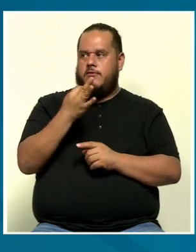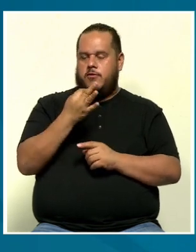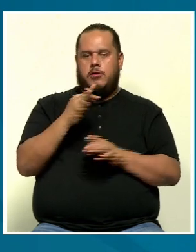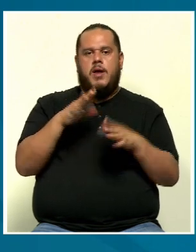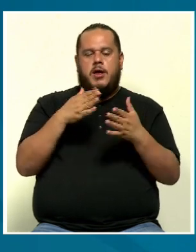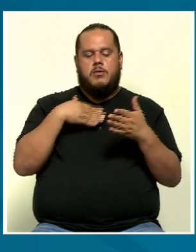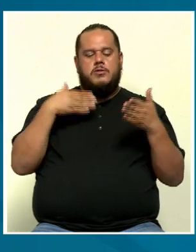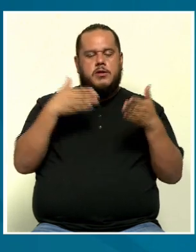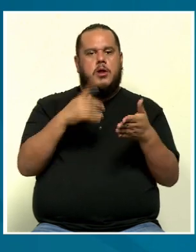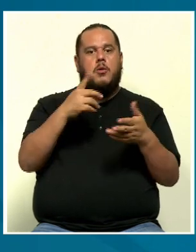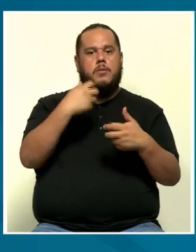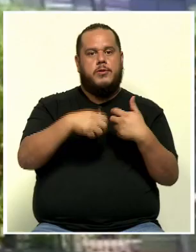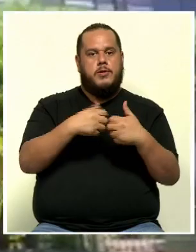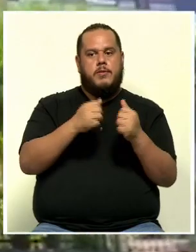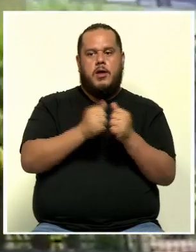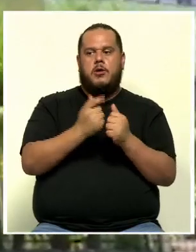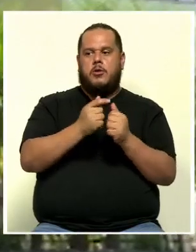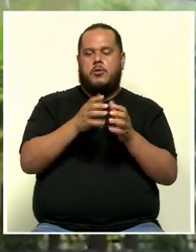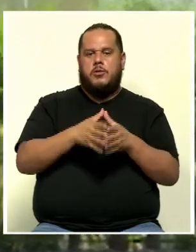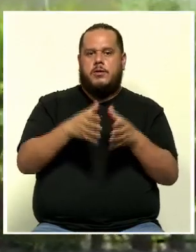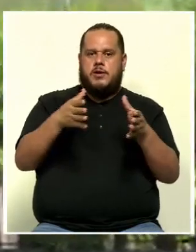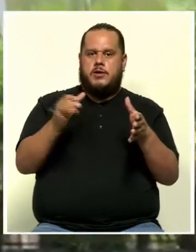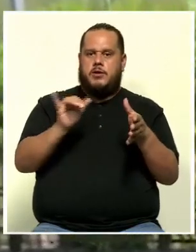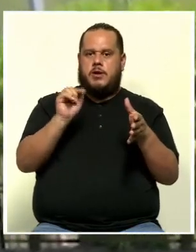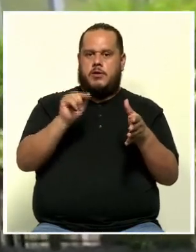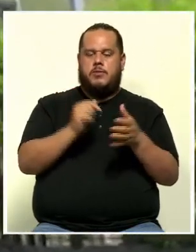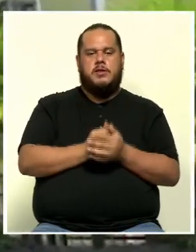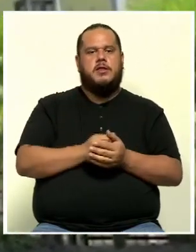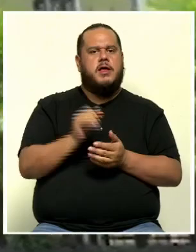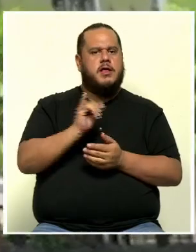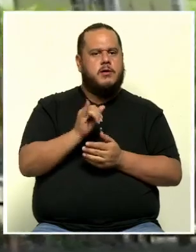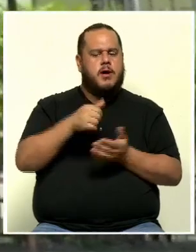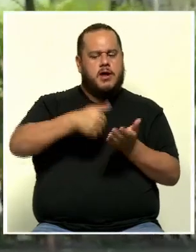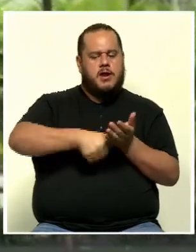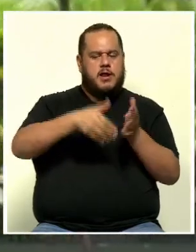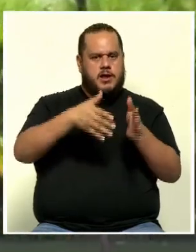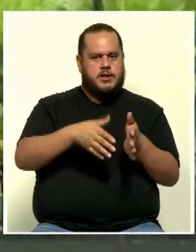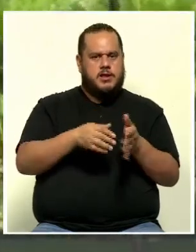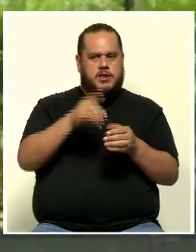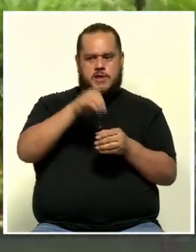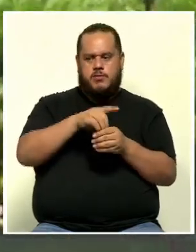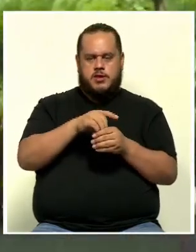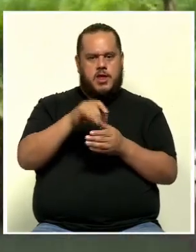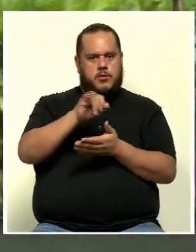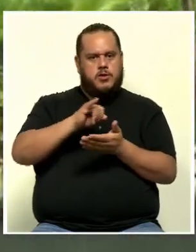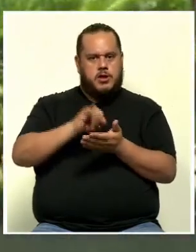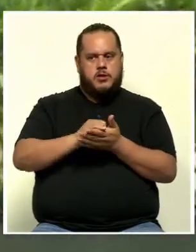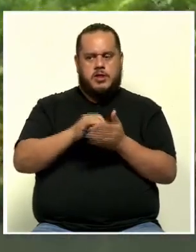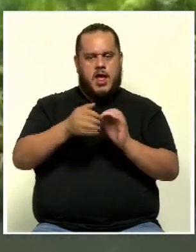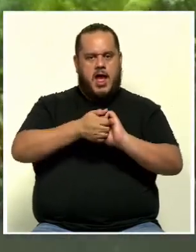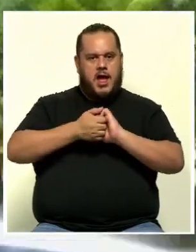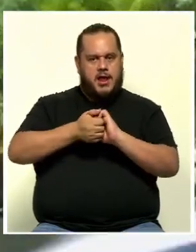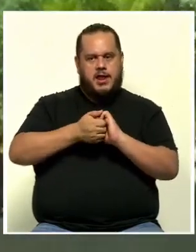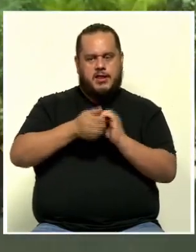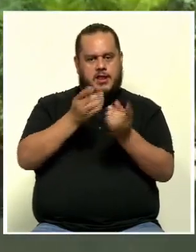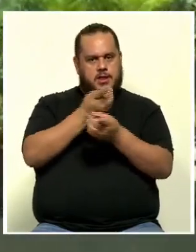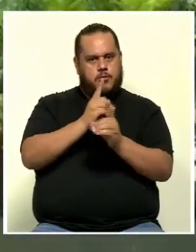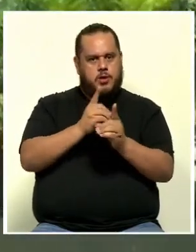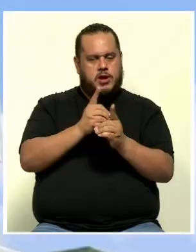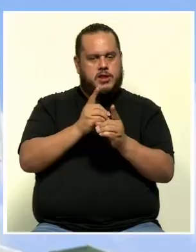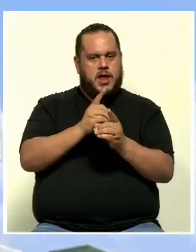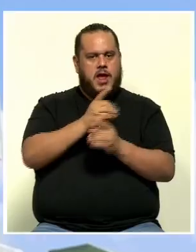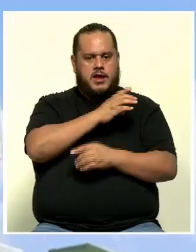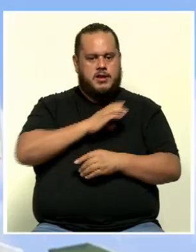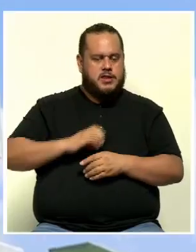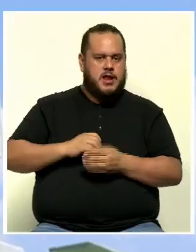un problema con una magnitud como esta. También la candidata a diputada por San José del Partido de Alianza Demócrata Cristiana, Fanny